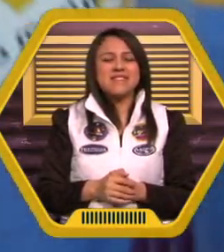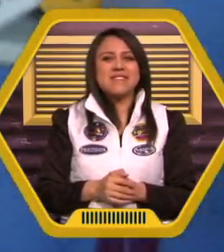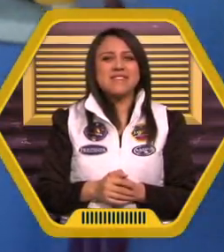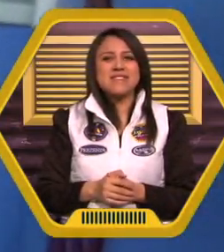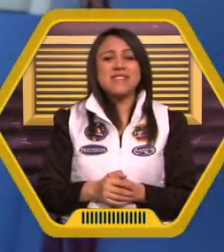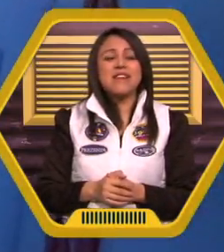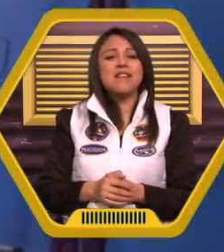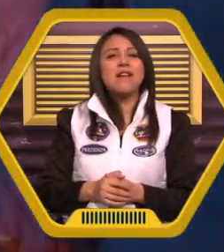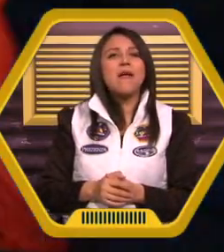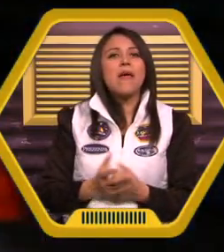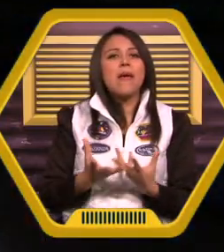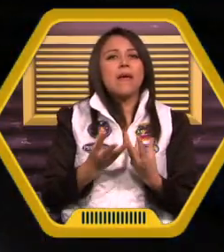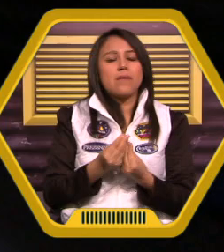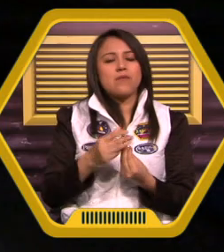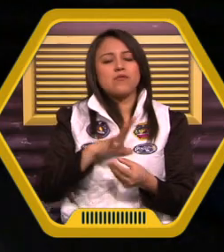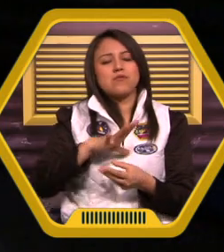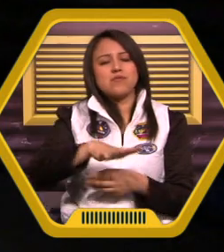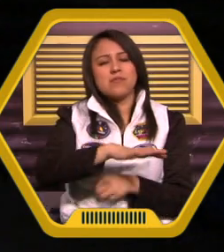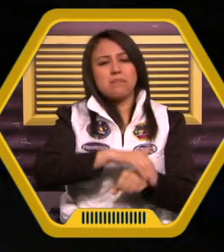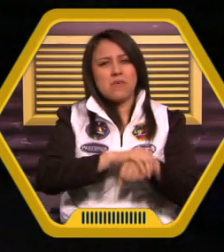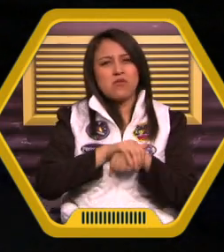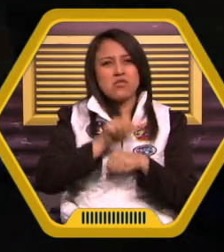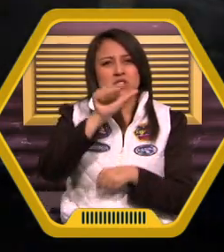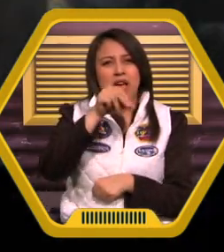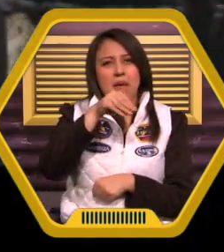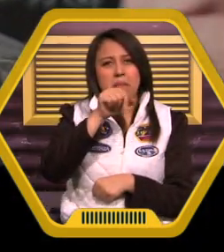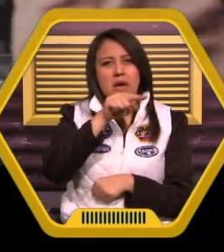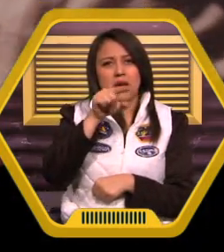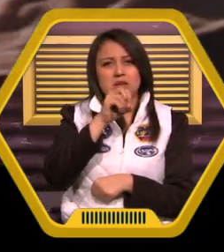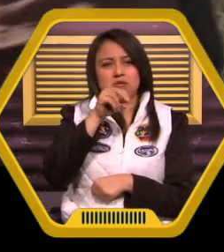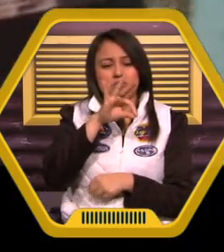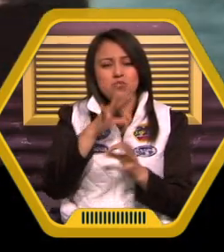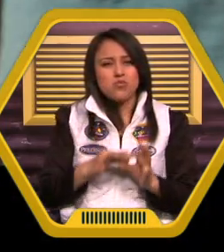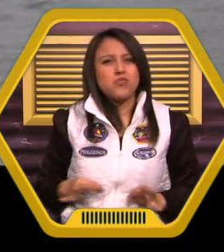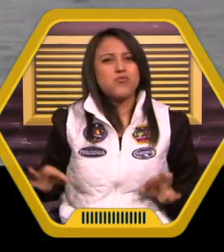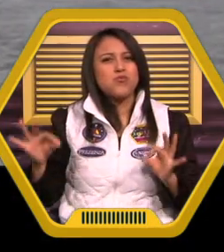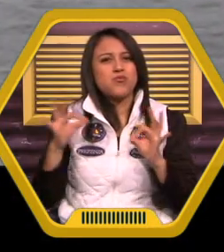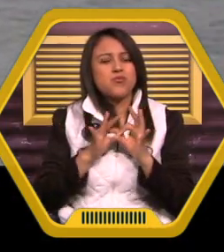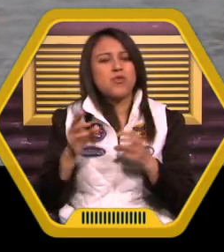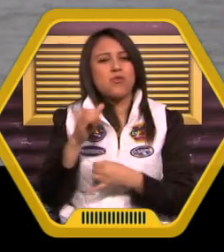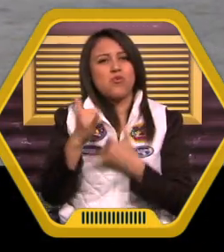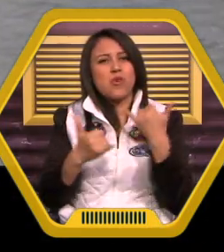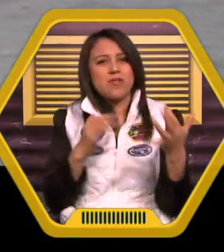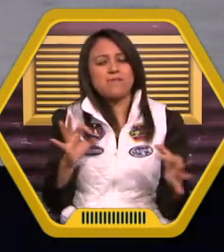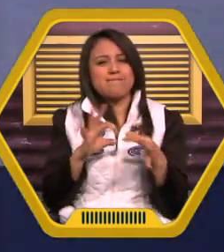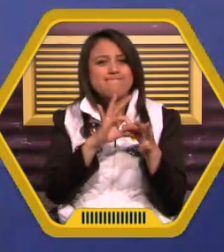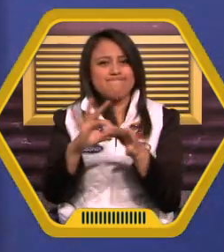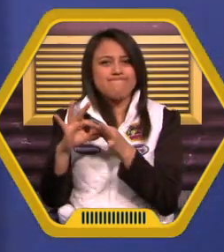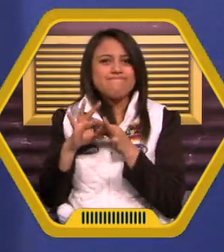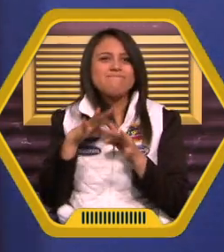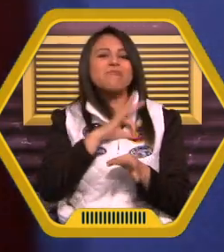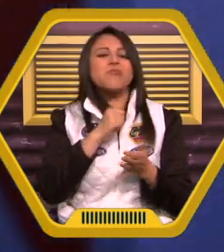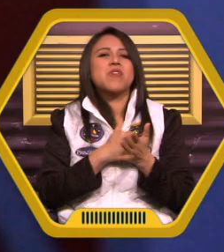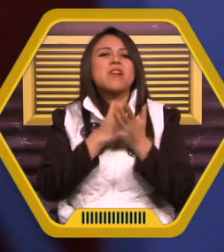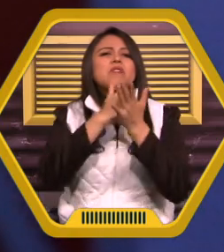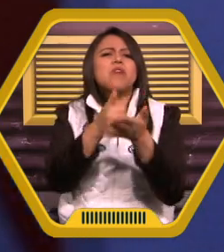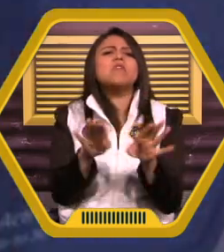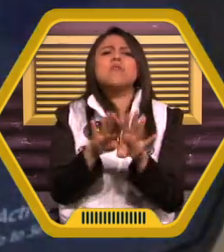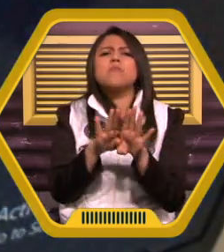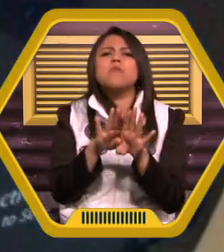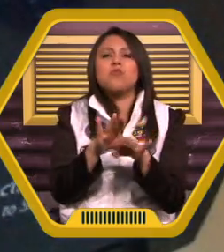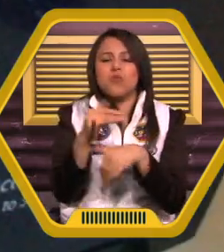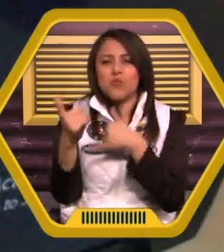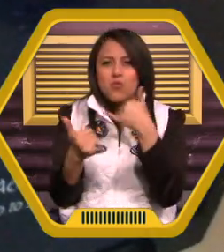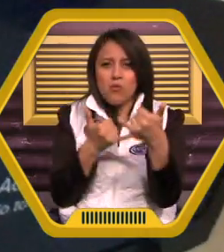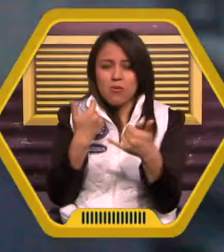Nuestros amigos de Amazon se suman a la campaña de entrega de juguetes más grande del mundo y lo hacen apoyando la creación de un juego